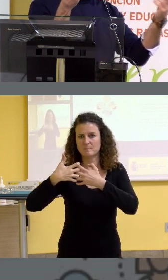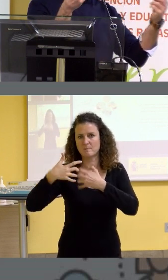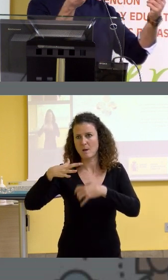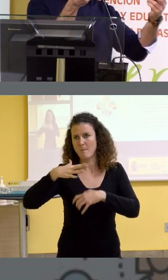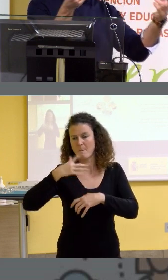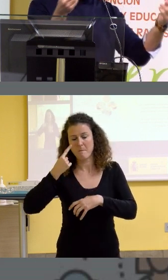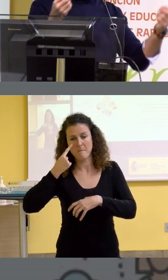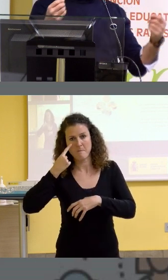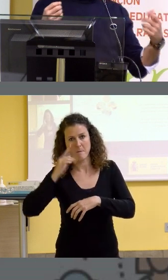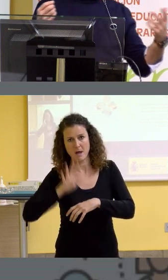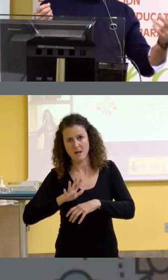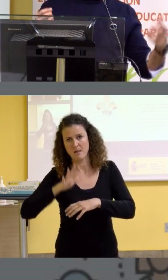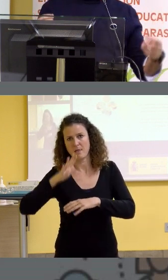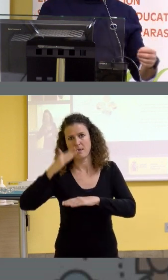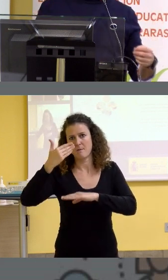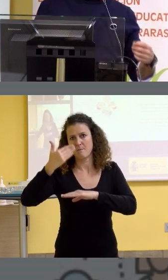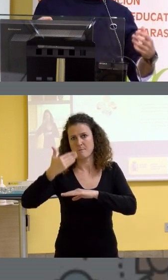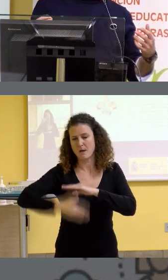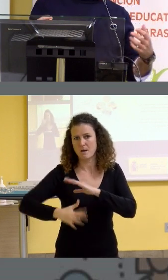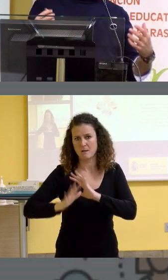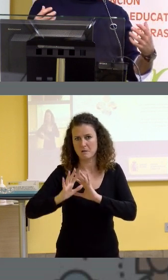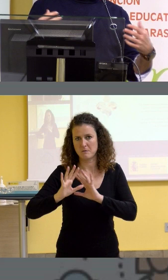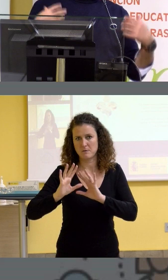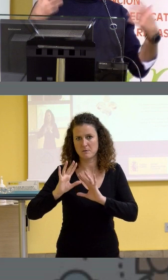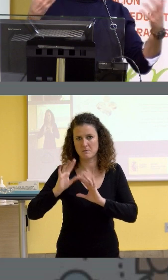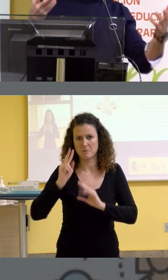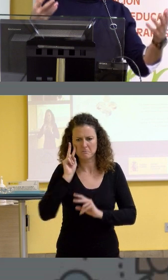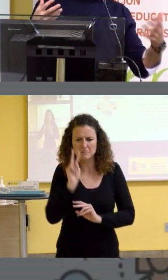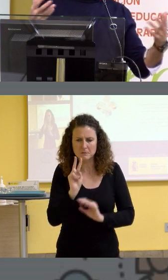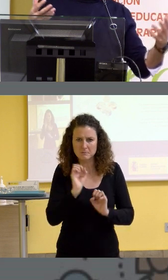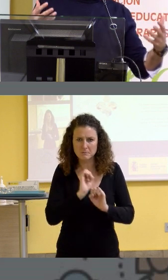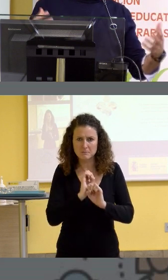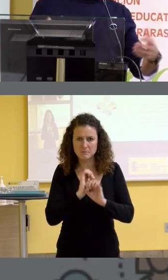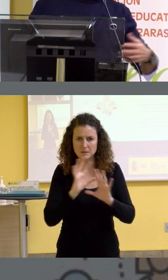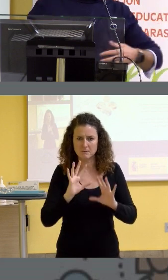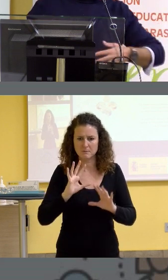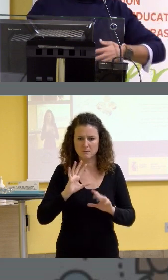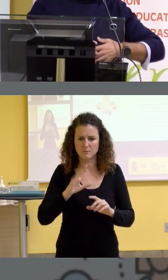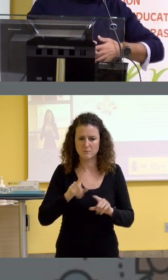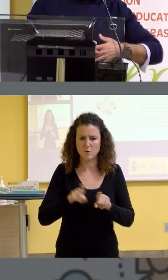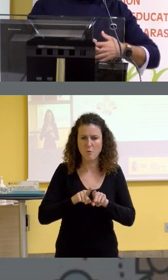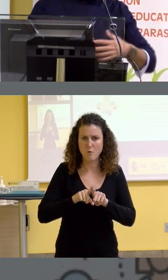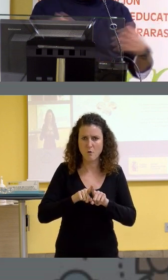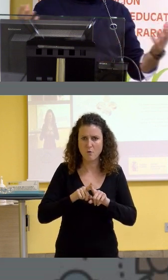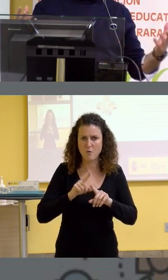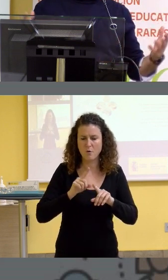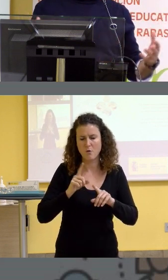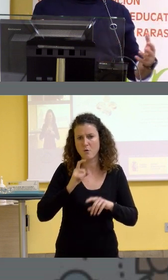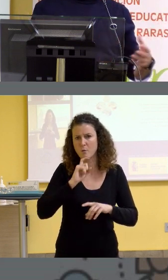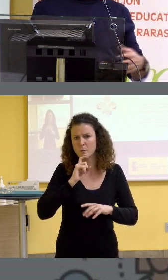intangible, pero claramente visible, que aparece como consecuencia de una